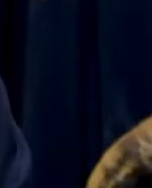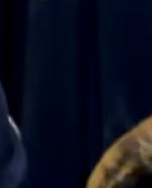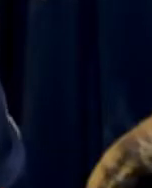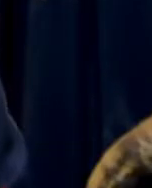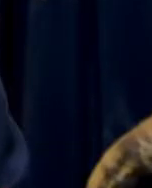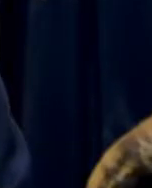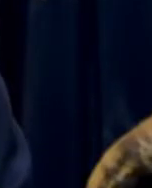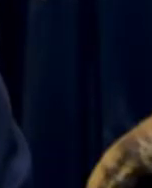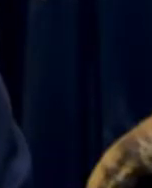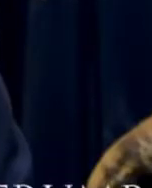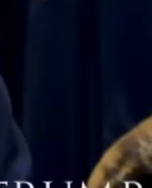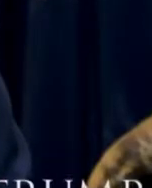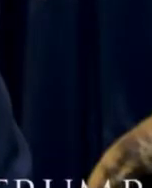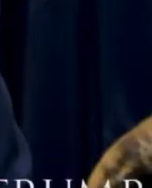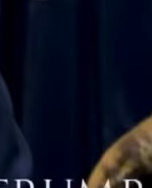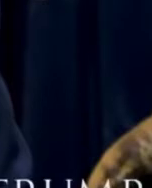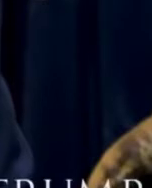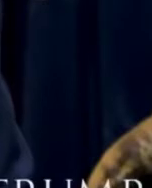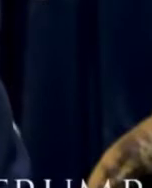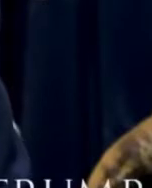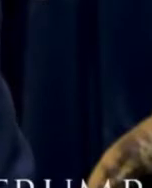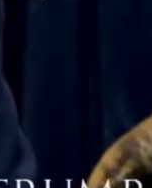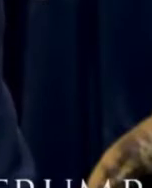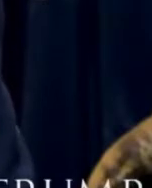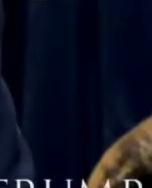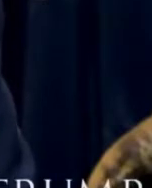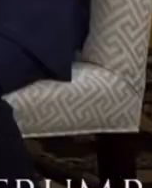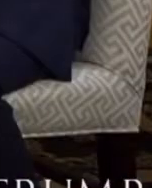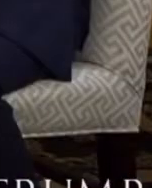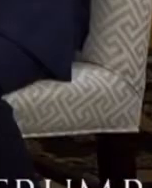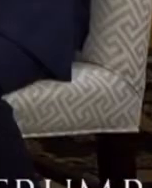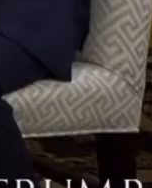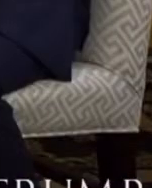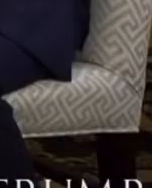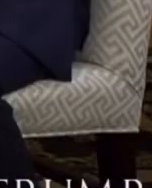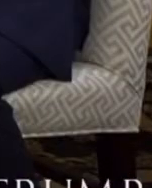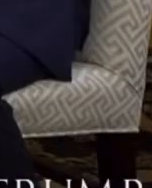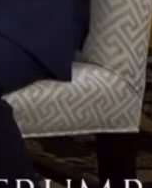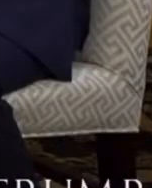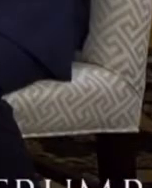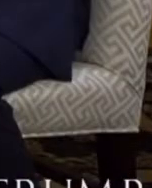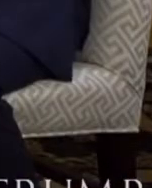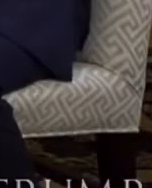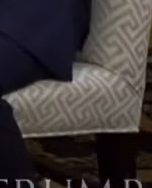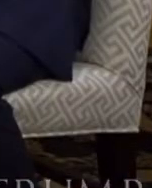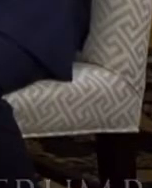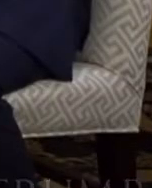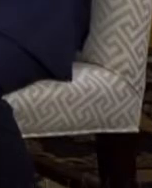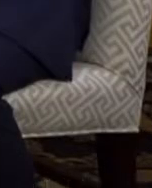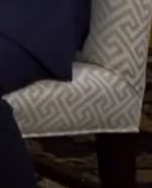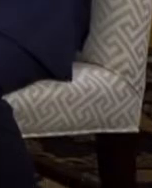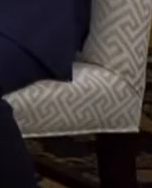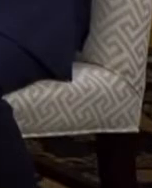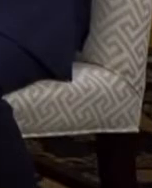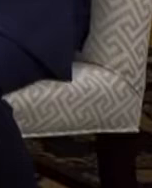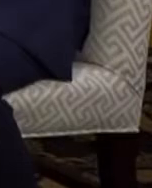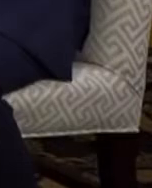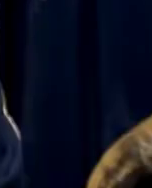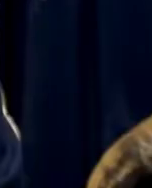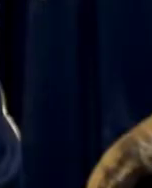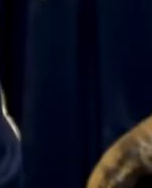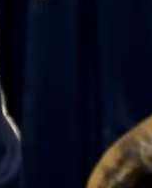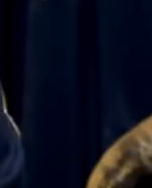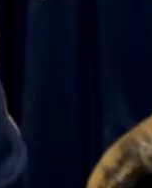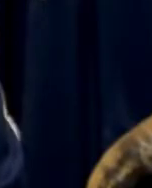supuesto que el presidente Andrés Manuel López Obrador rechazó la propuesta de Donald Trump de unir fuerzas armadas para luchar en